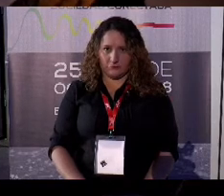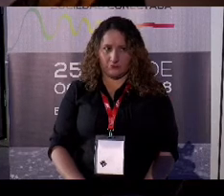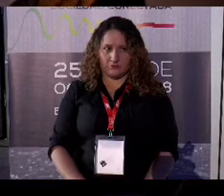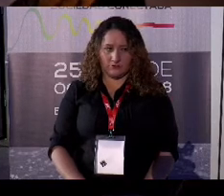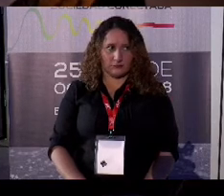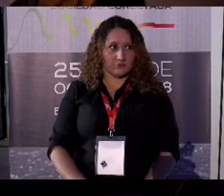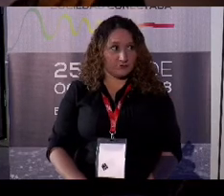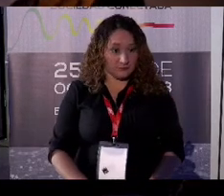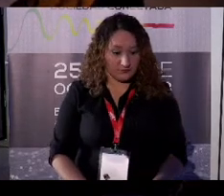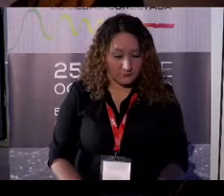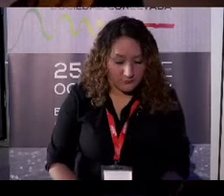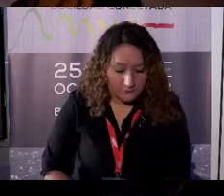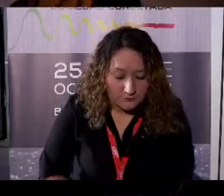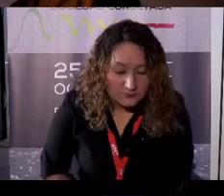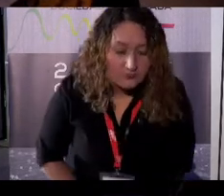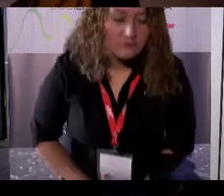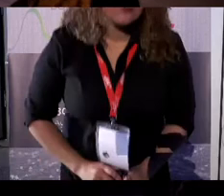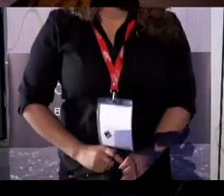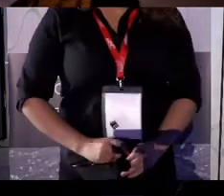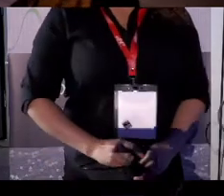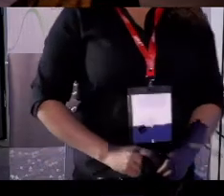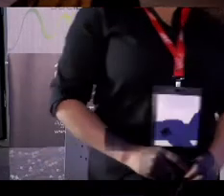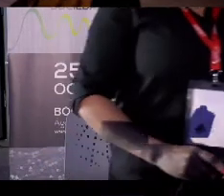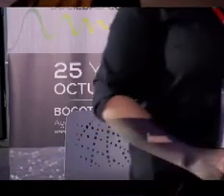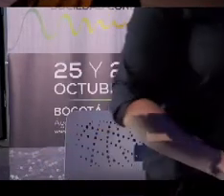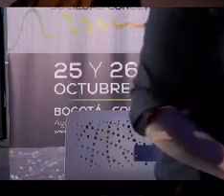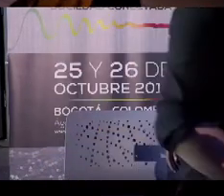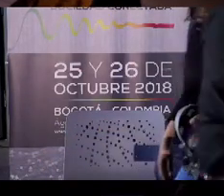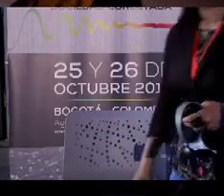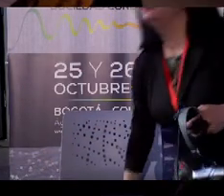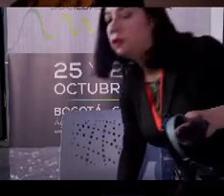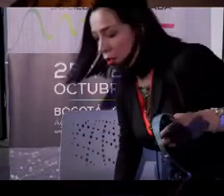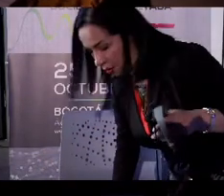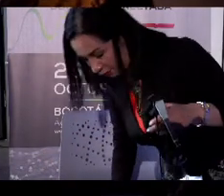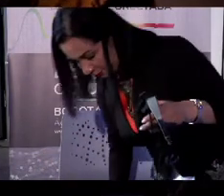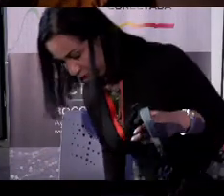¿Alguna pregunta? Seguimos con el panel. Sí.